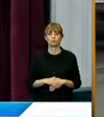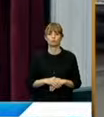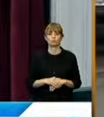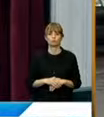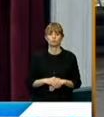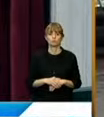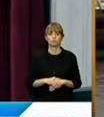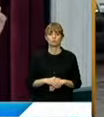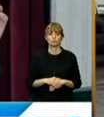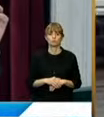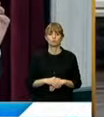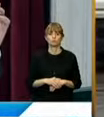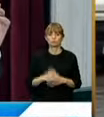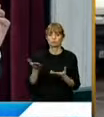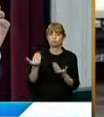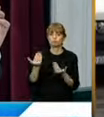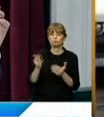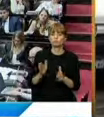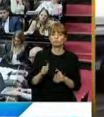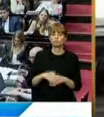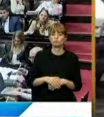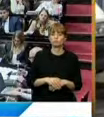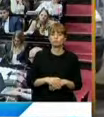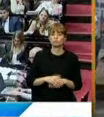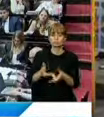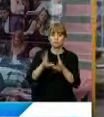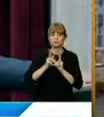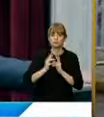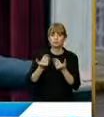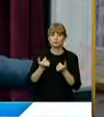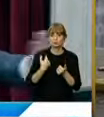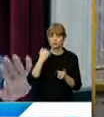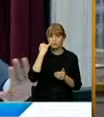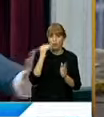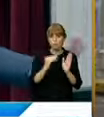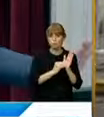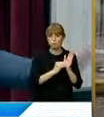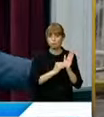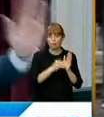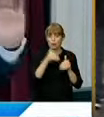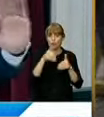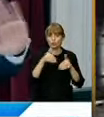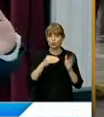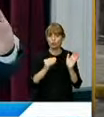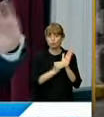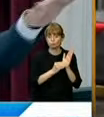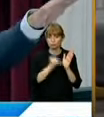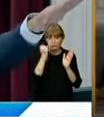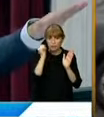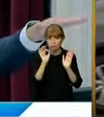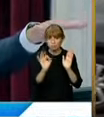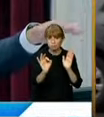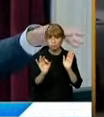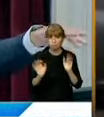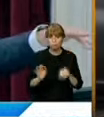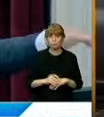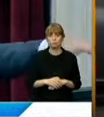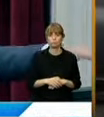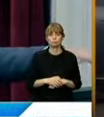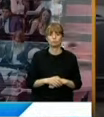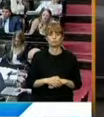seguramente otro resultado por eso vinieron a prar aquí y aprovecharon un momento para tirar fuegos artificiales todos los fuegos artificiales que pretendían tirar si la Eso es lo que me